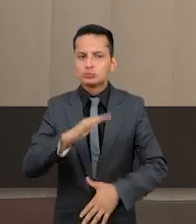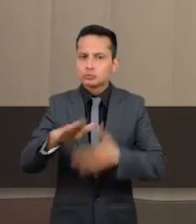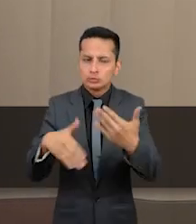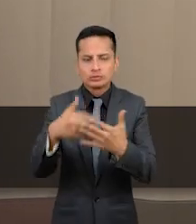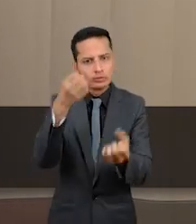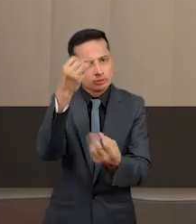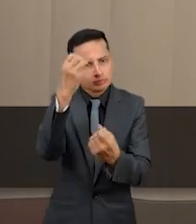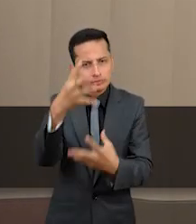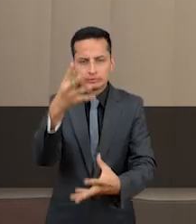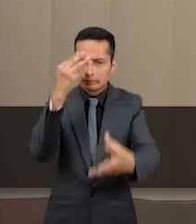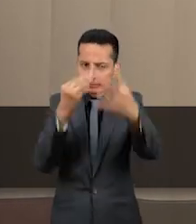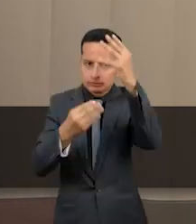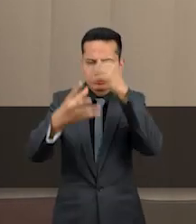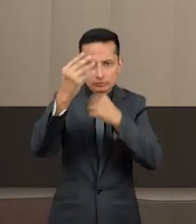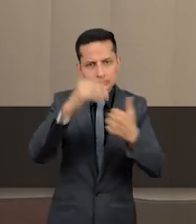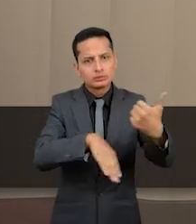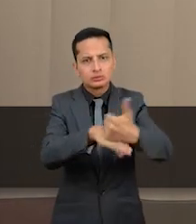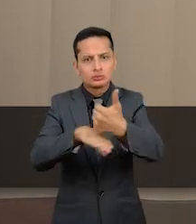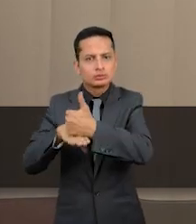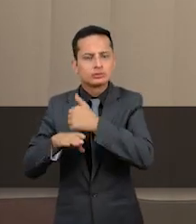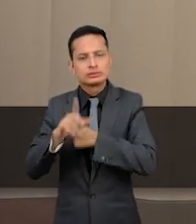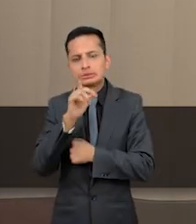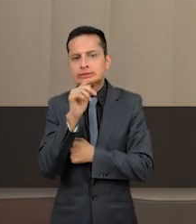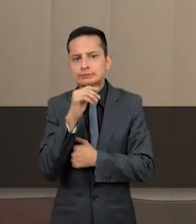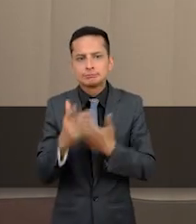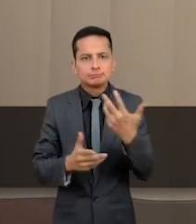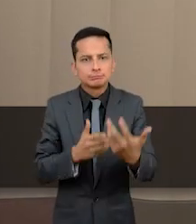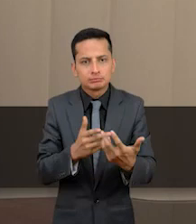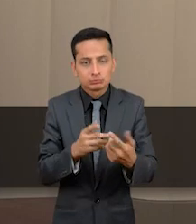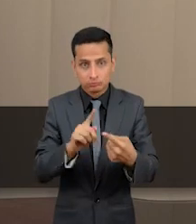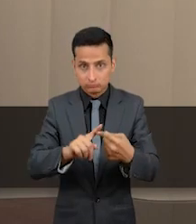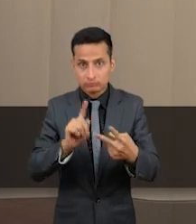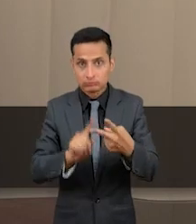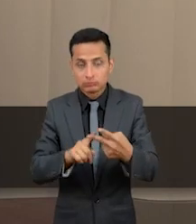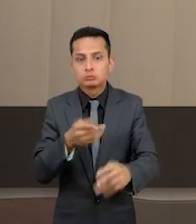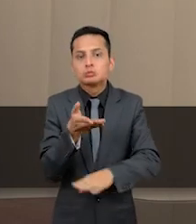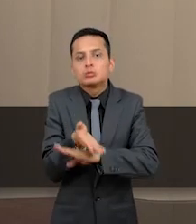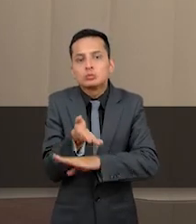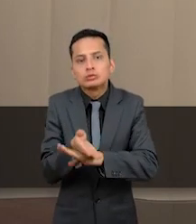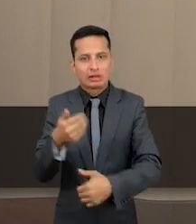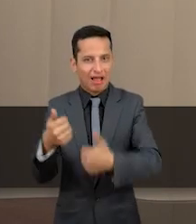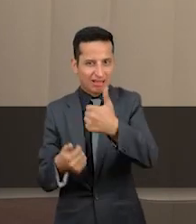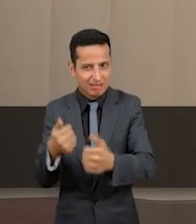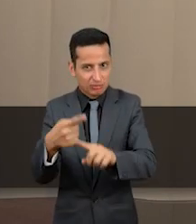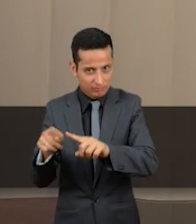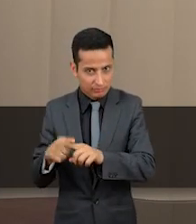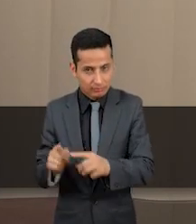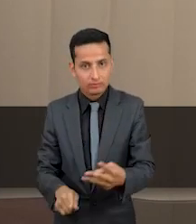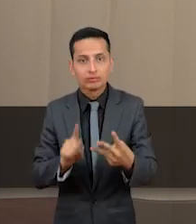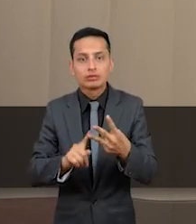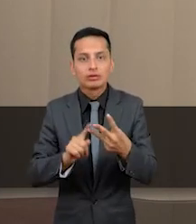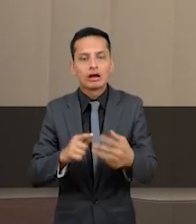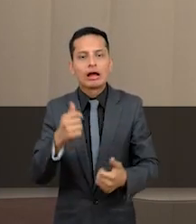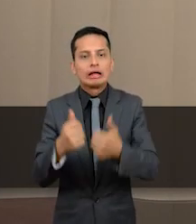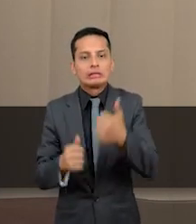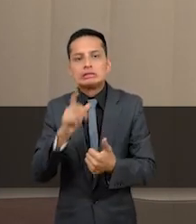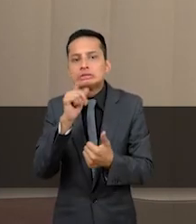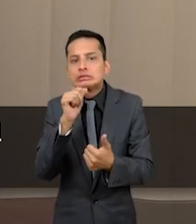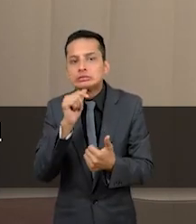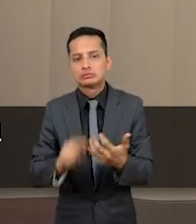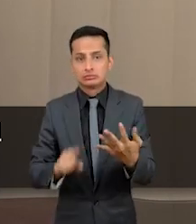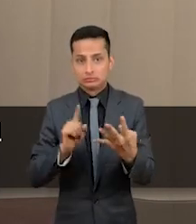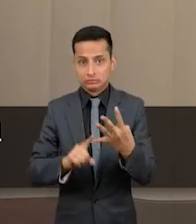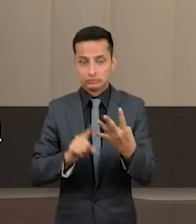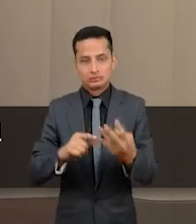responsable, para que estén informados de cuáles son las autoridades que van a elegir, cuáles son los planes de cada uno de los candidatos, cuáles son los candidatos, y